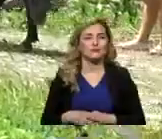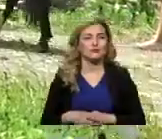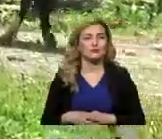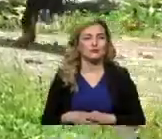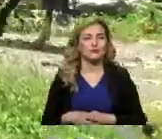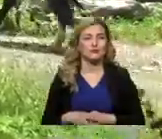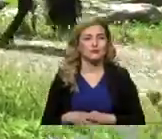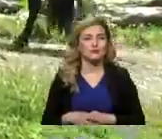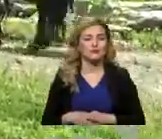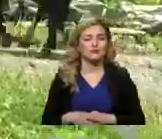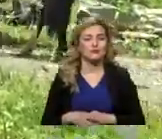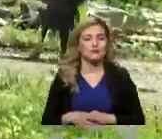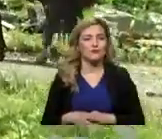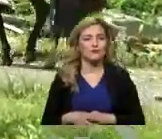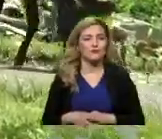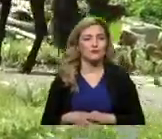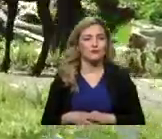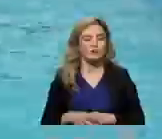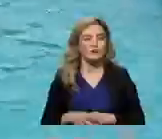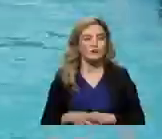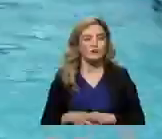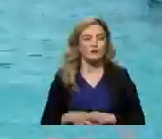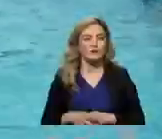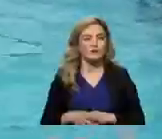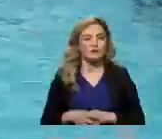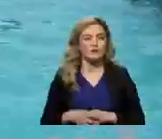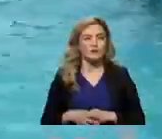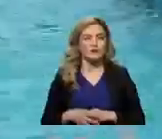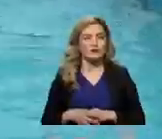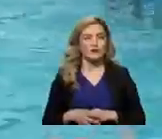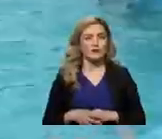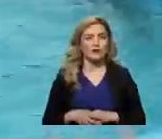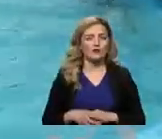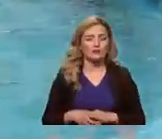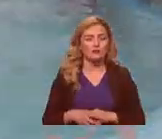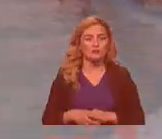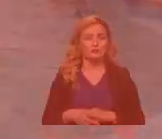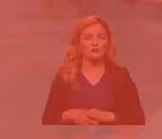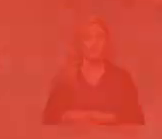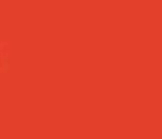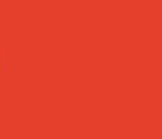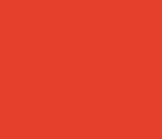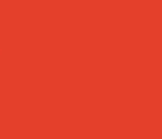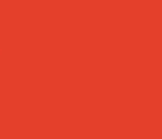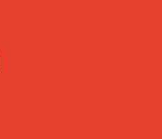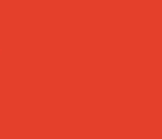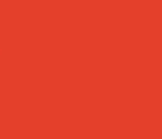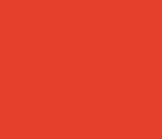provincia de Morona, Santiago, Wilson Cabrera, 24 horas.